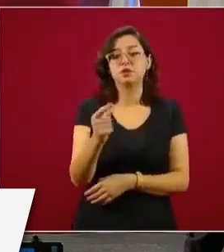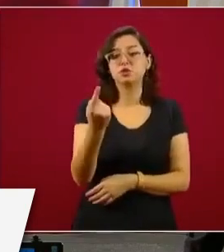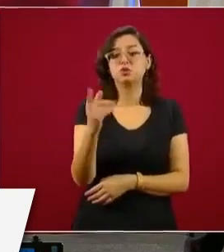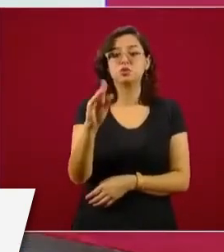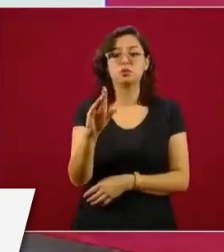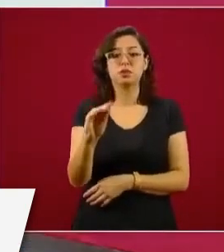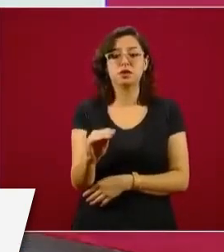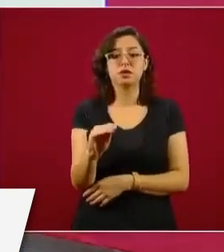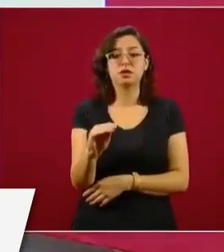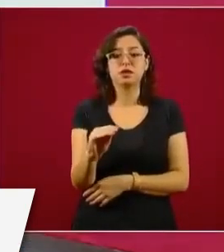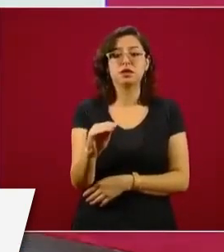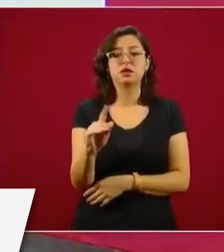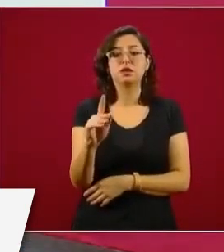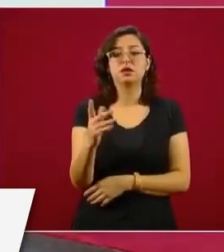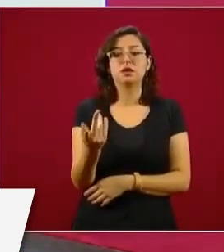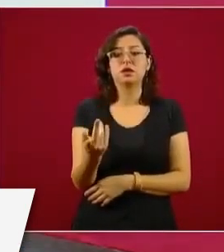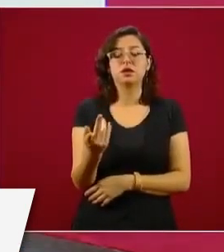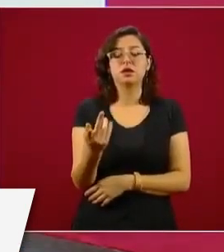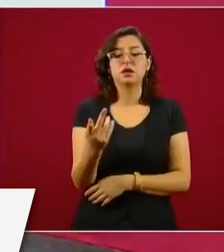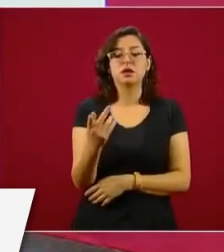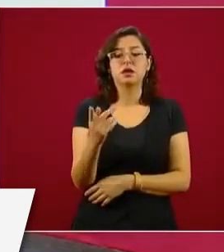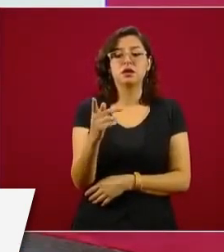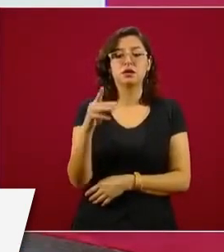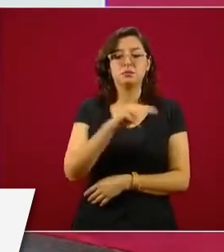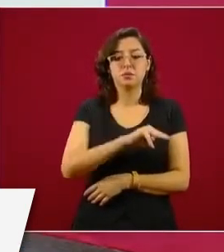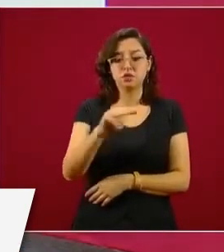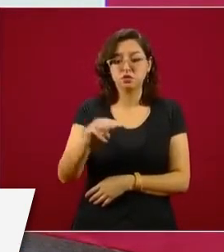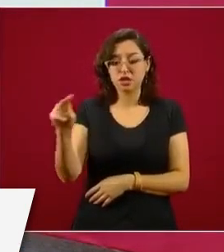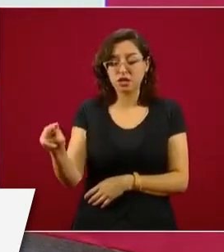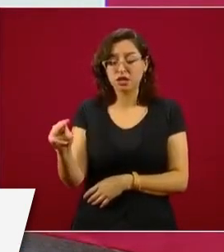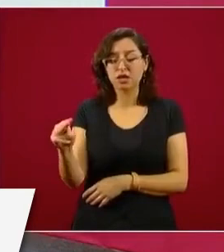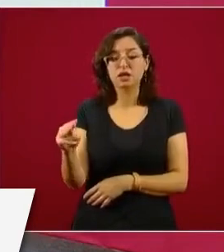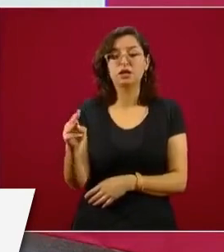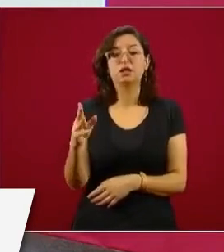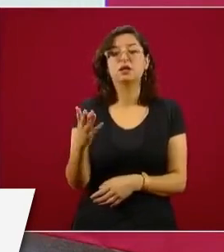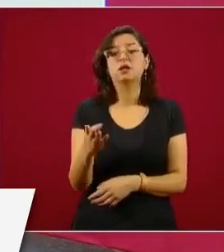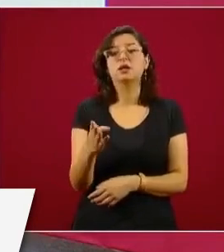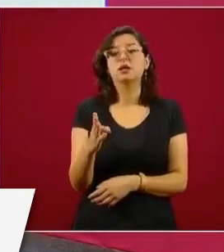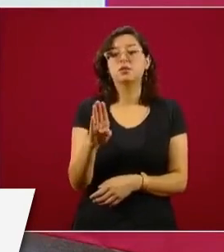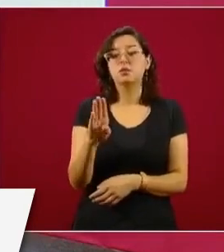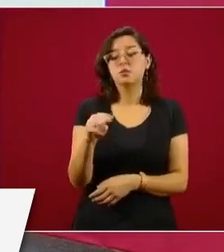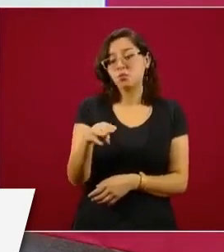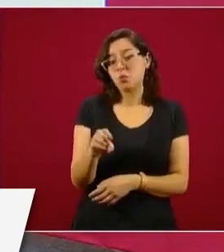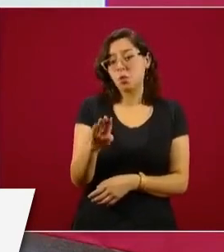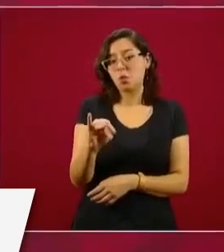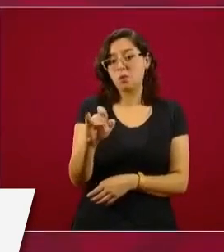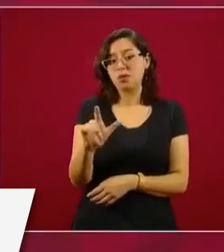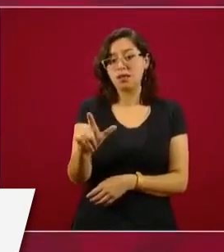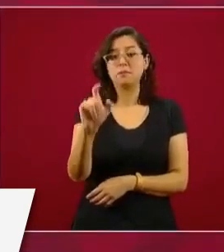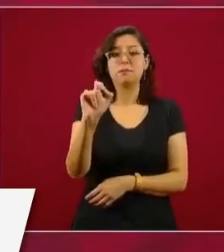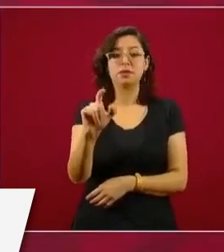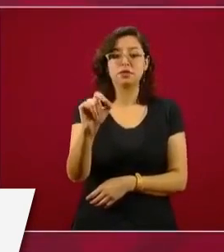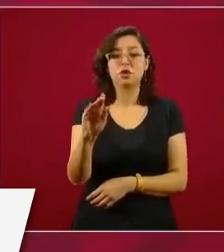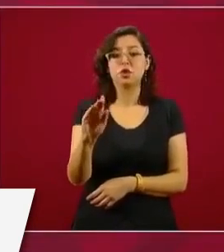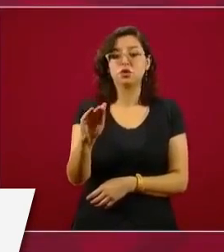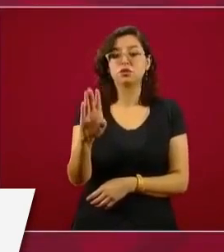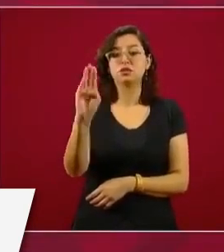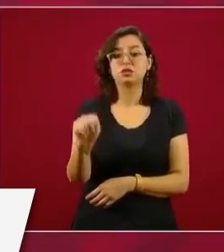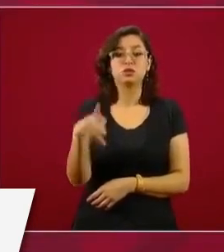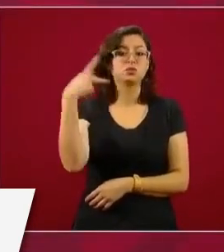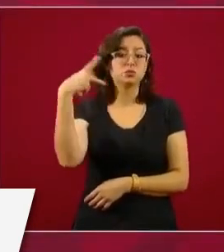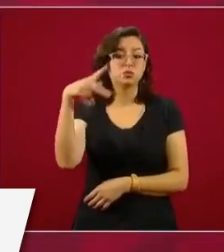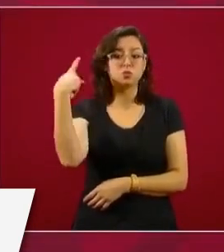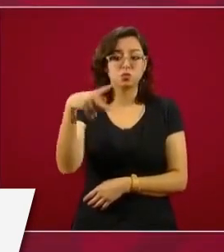Pemex, en Tichiqueo de Nicolás, Michoacán, y Móvil, 20.89, en Chautla,